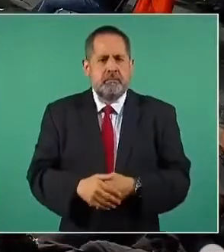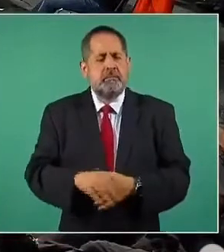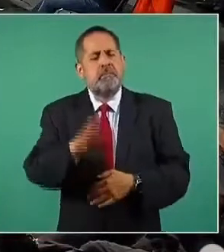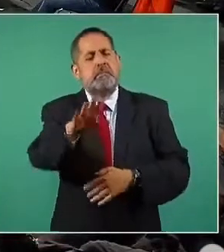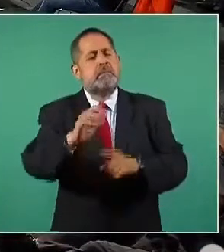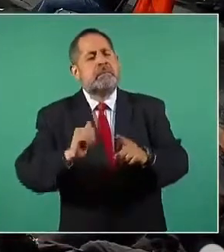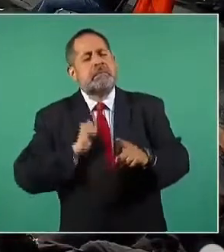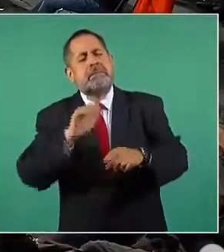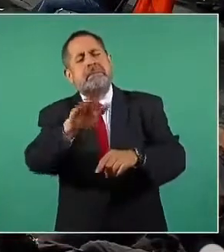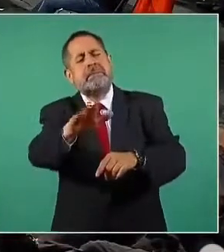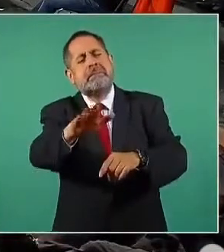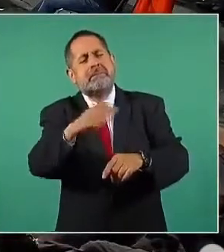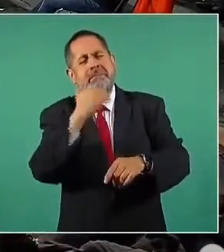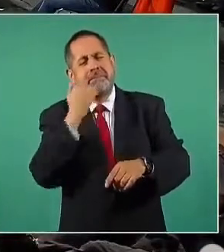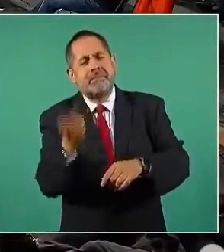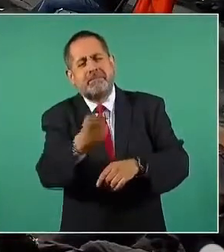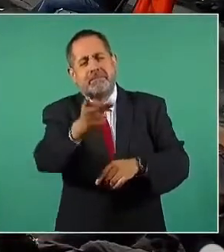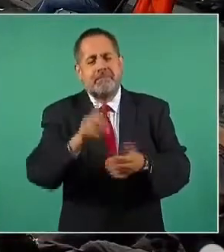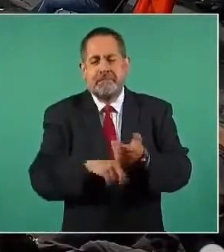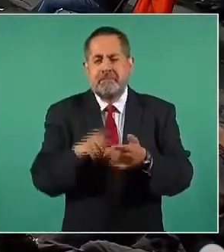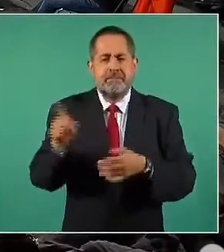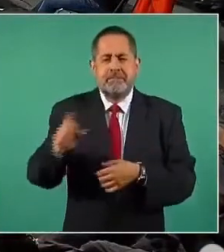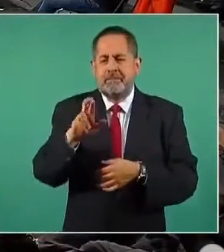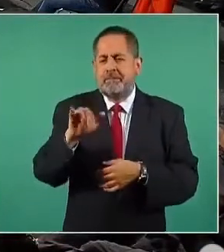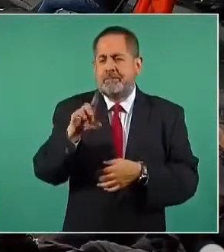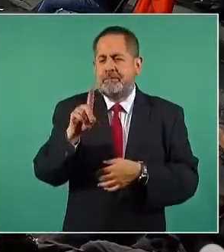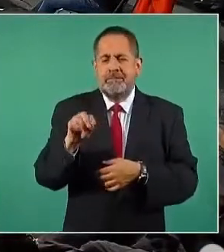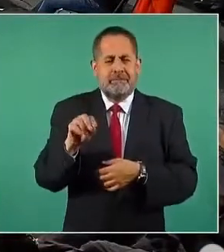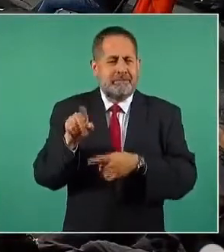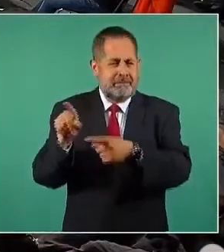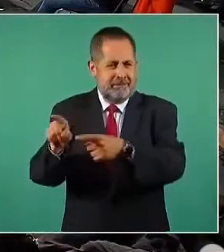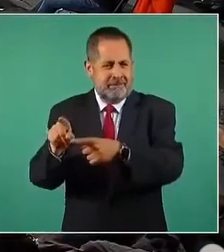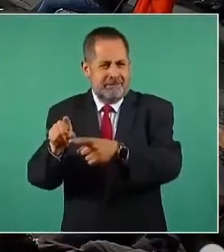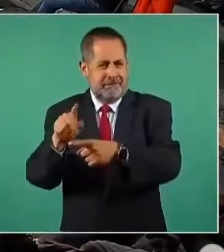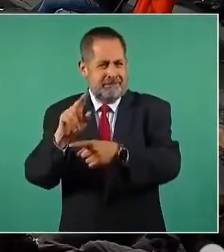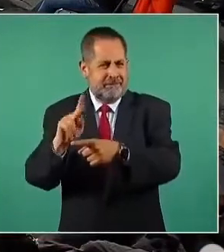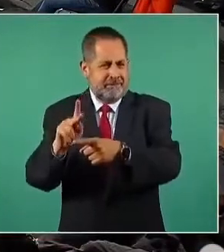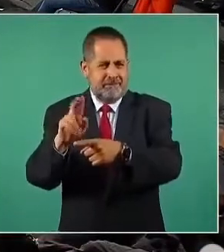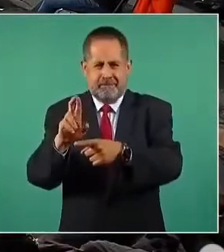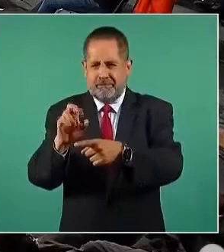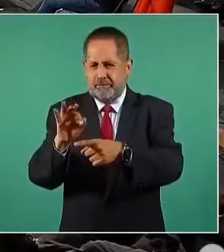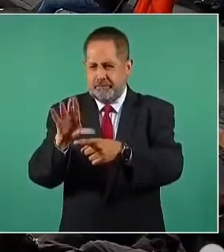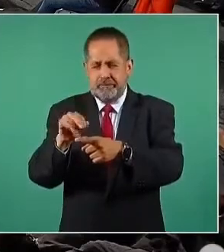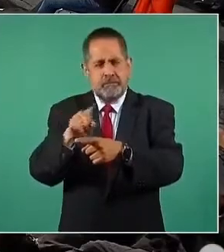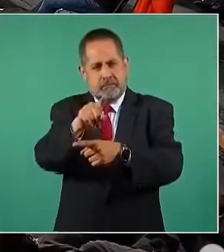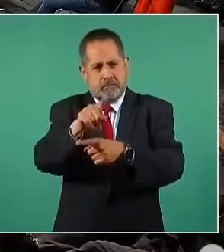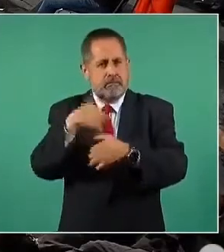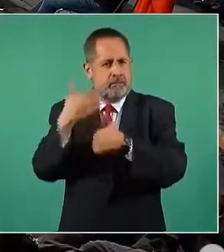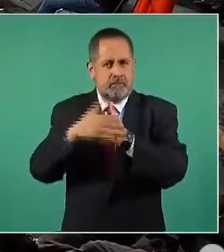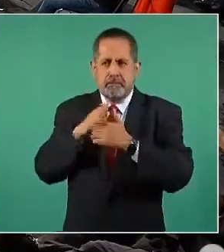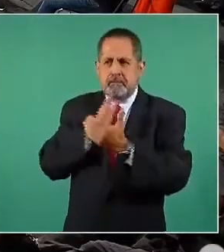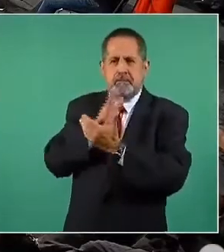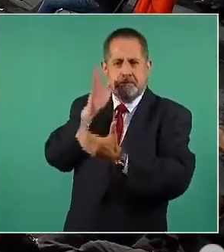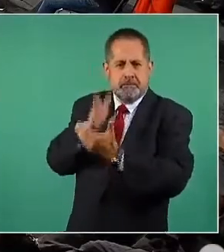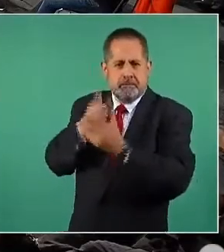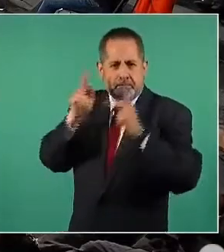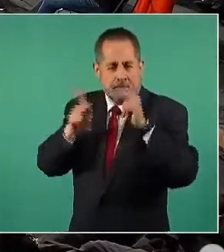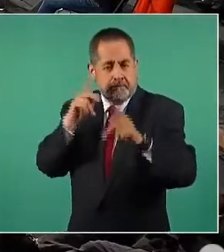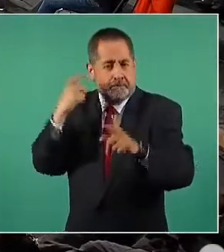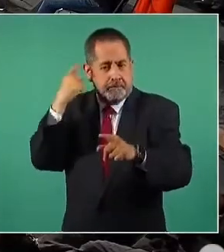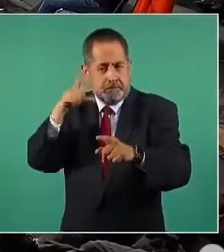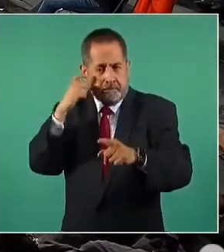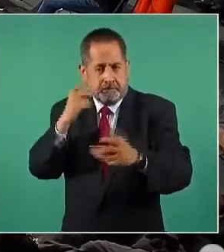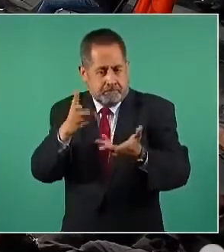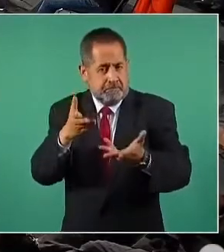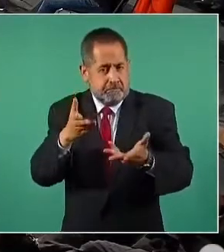Sheffield, nada más para recordarle que nos prometió una visita, que fuera el procurador a Querétaro. En diciembre pasado usted